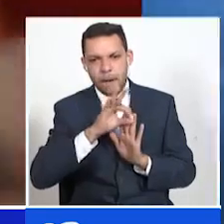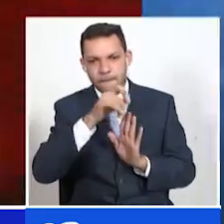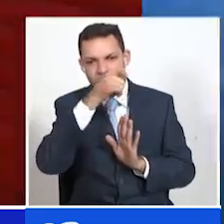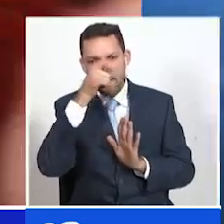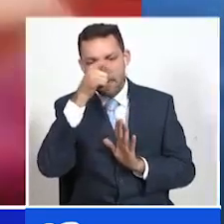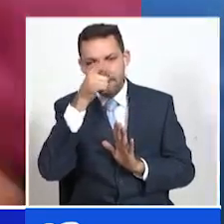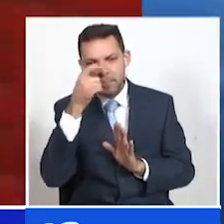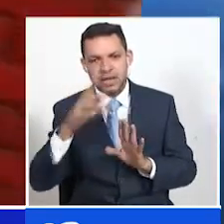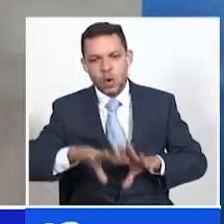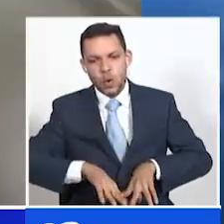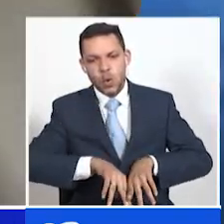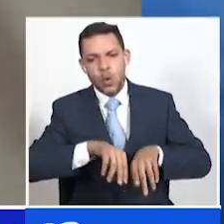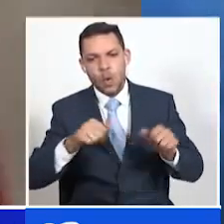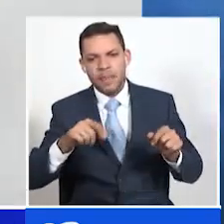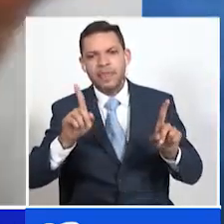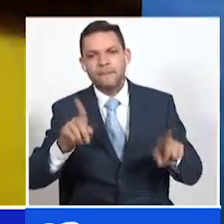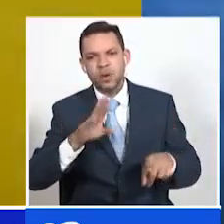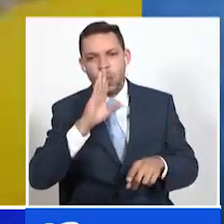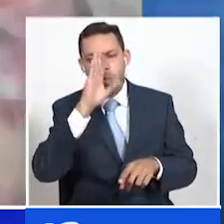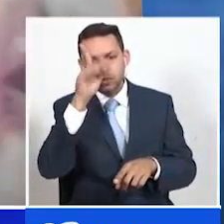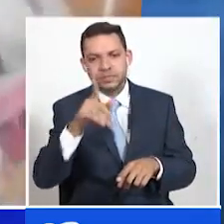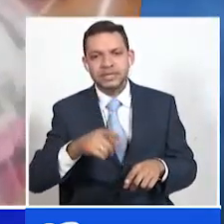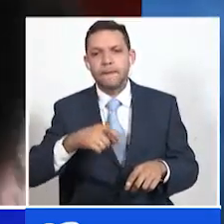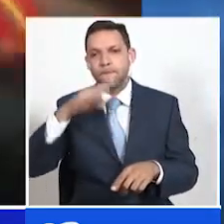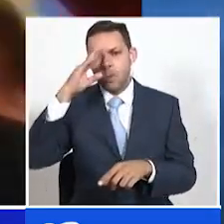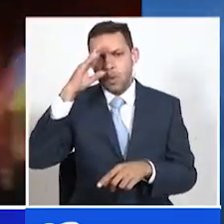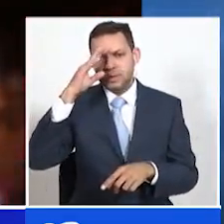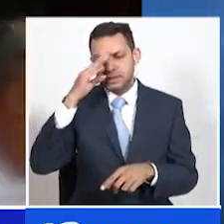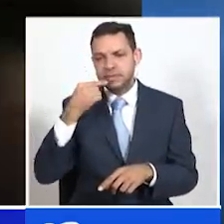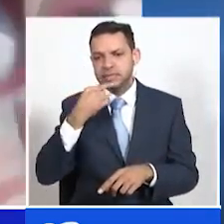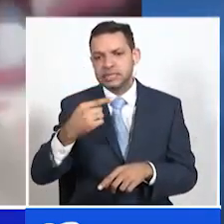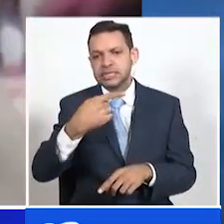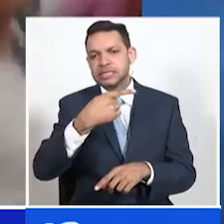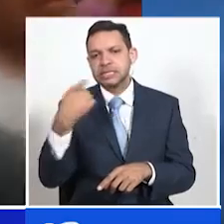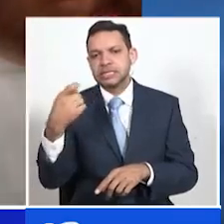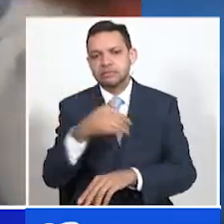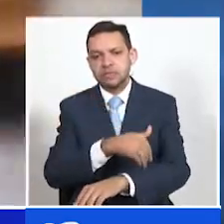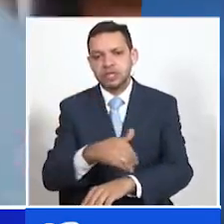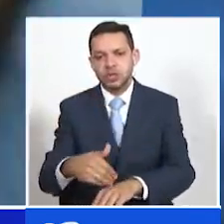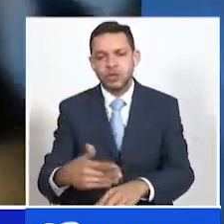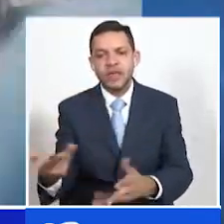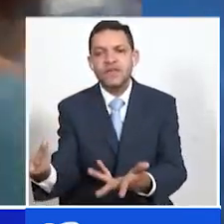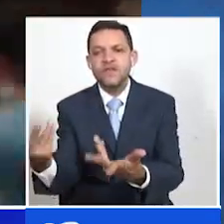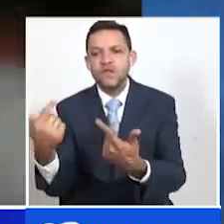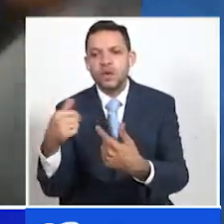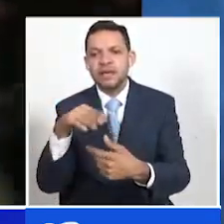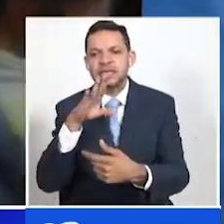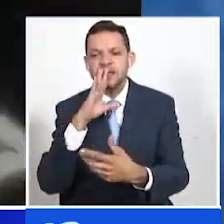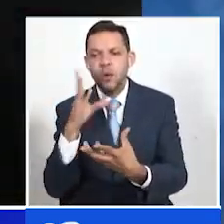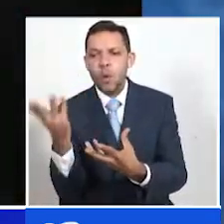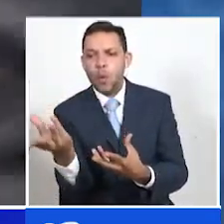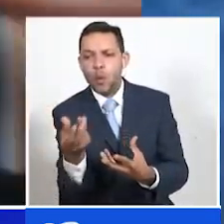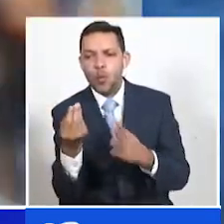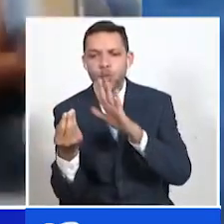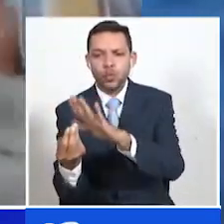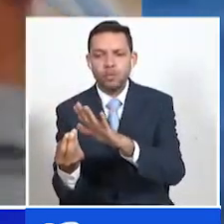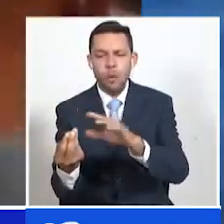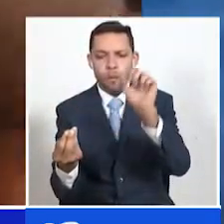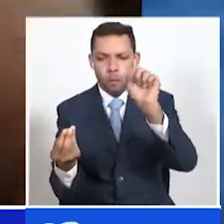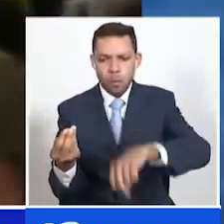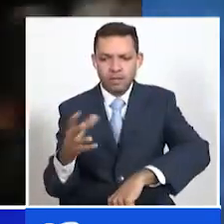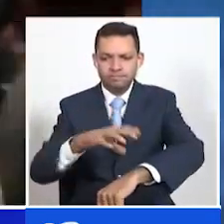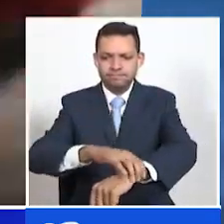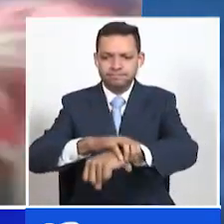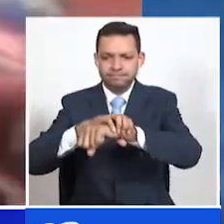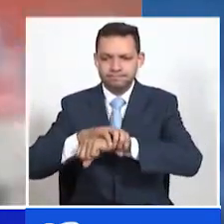presos. Hasta 100 millones de pesos ofrece la Policía Nacional para dar con los autores de este homicidio y desarticular a la banda criminal que opera